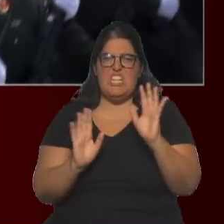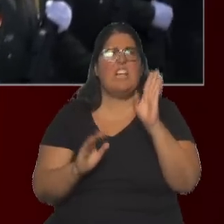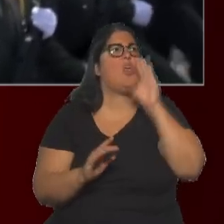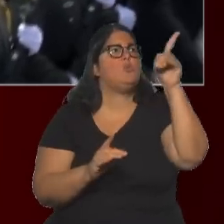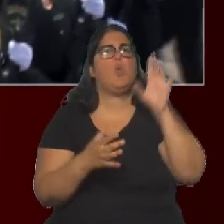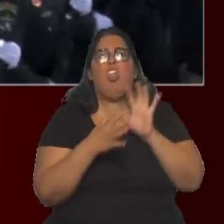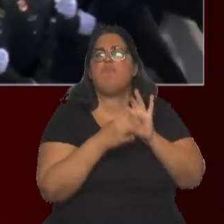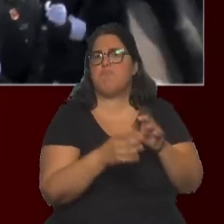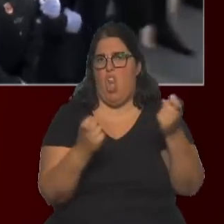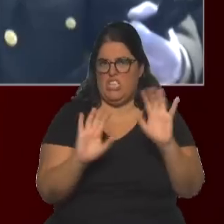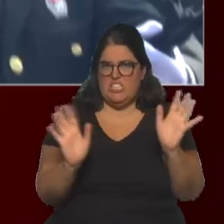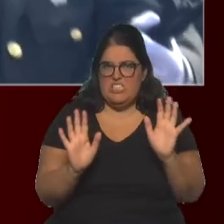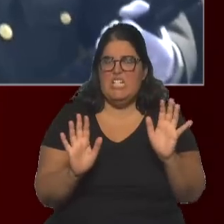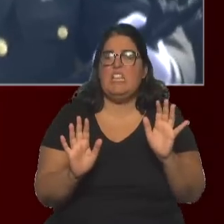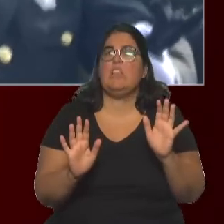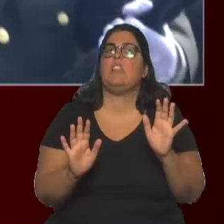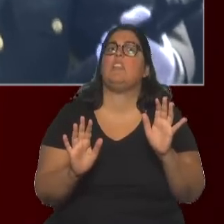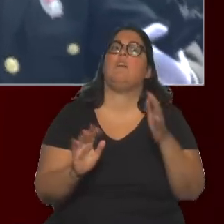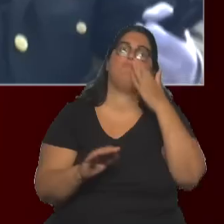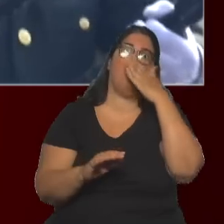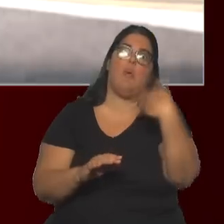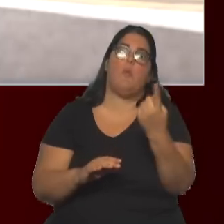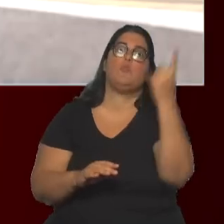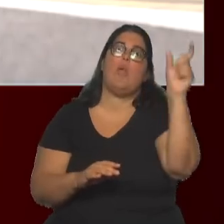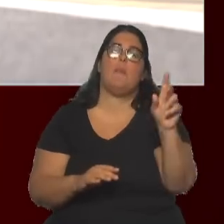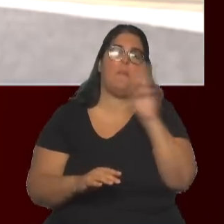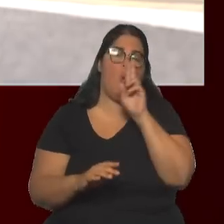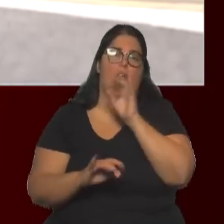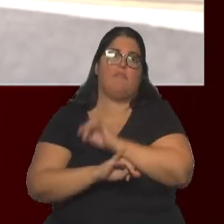Estados Unidos, tuvo que salir a posteriori una vocera